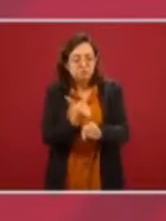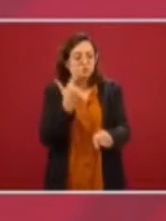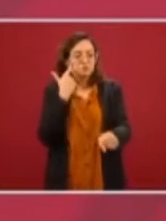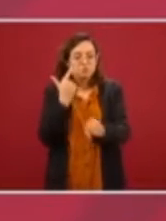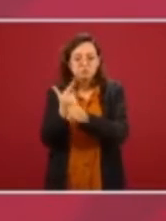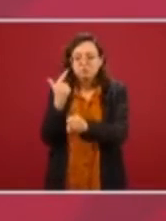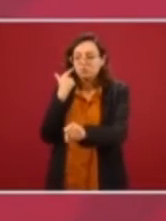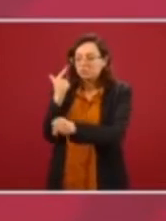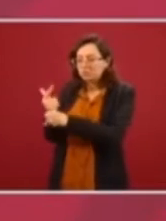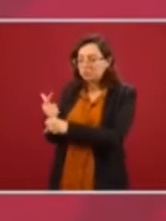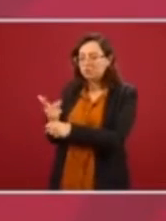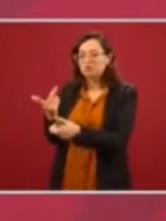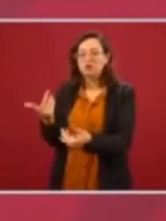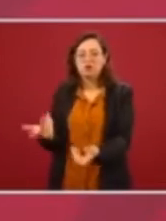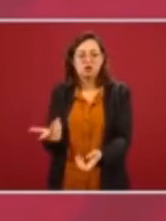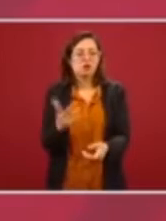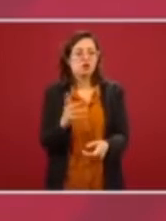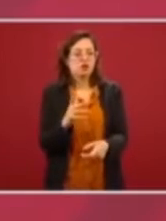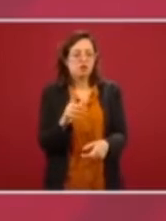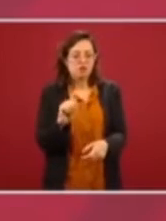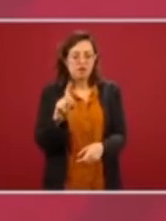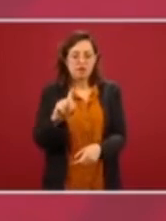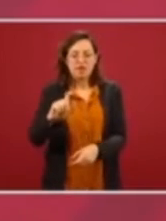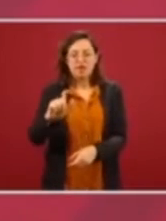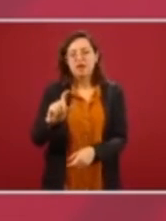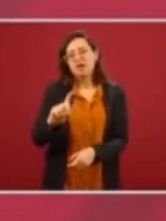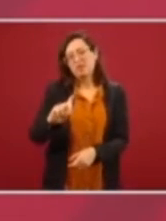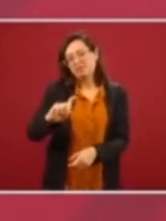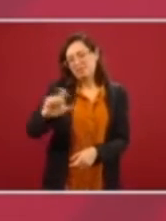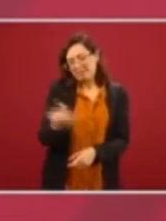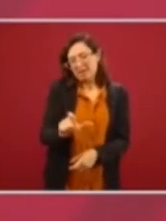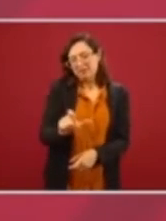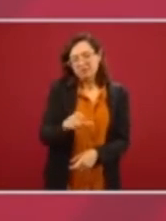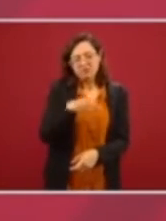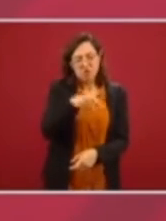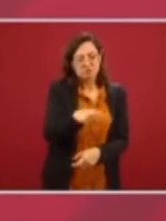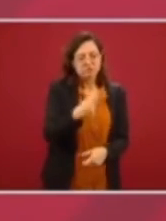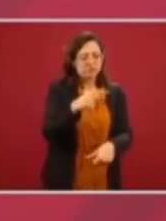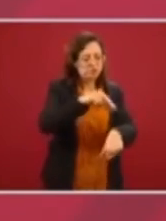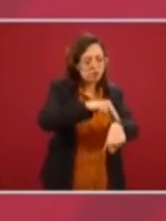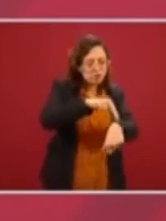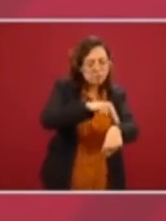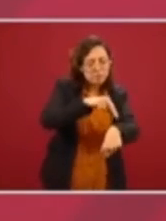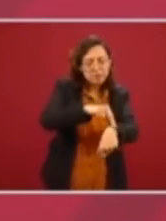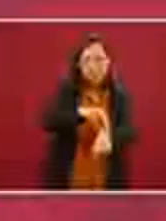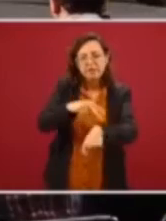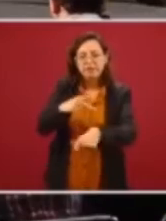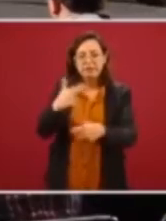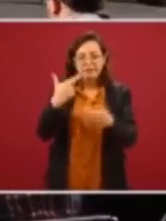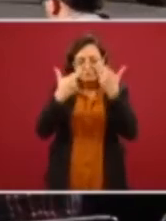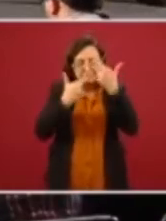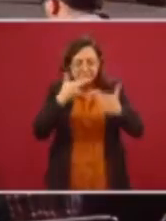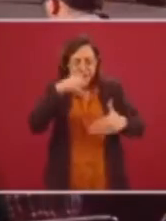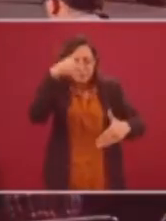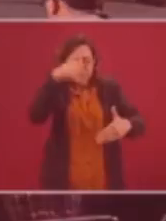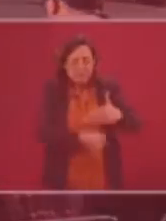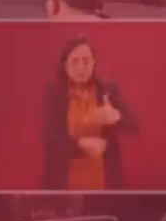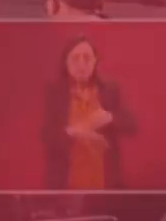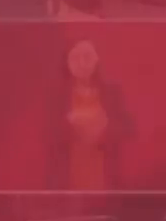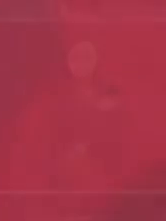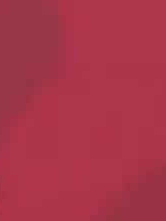central de la estrategia gubernamental pero no para difundir información a los mexicanos respecto de la naturaleza